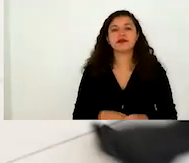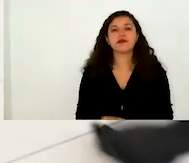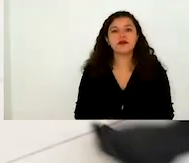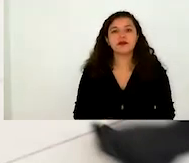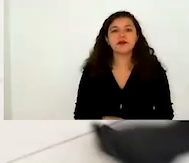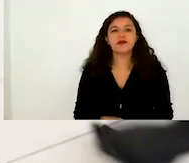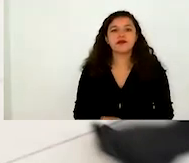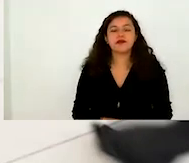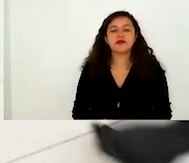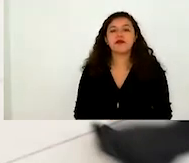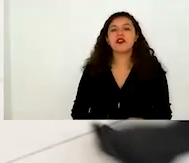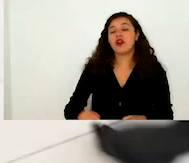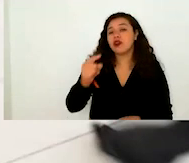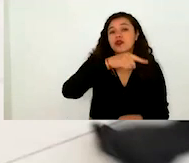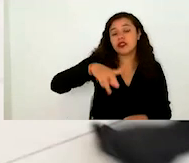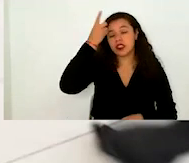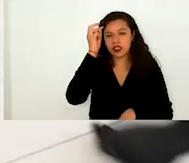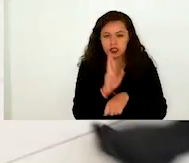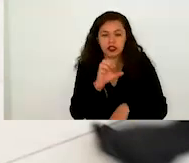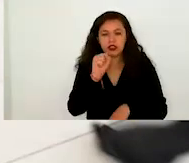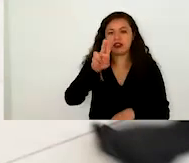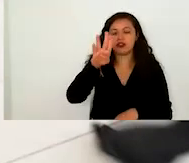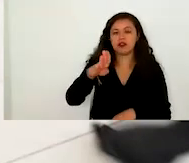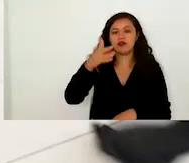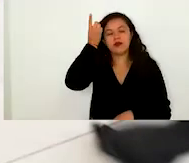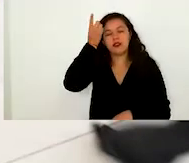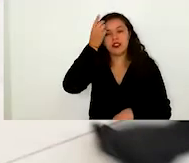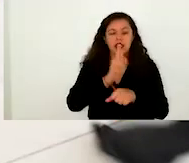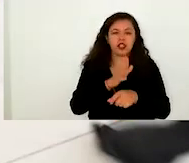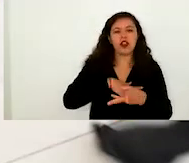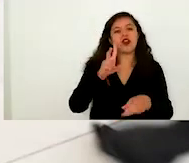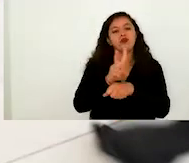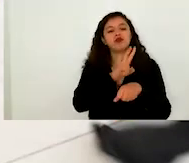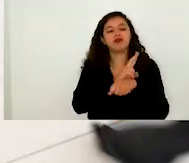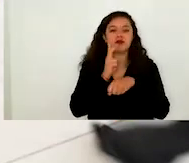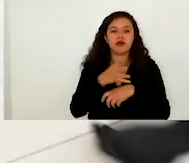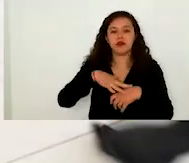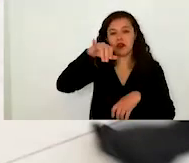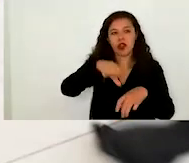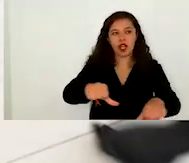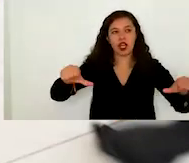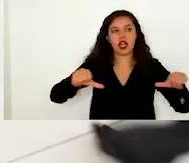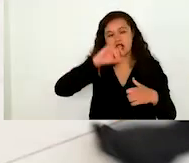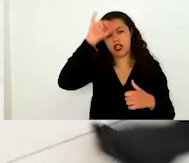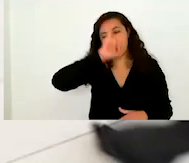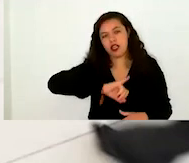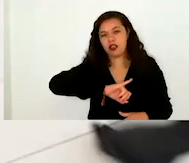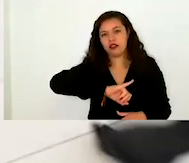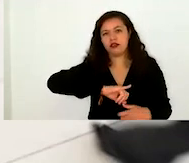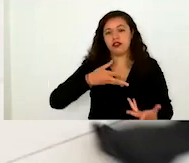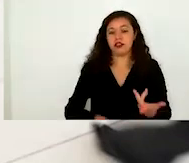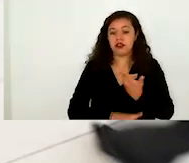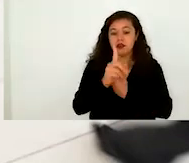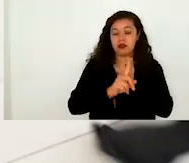a ustedes como directores subdirectores o supervisores o jefes de área cuántas ocasiones han tenido